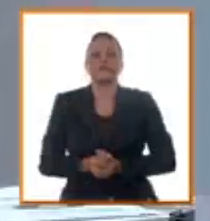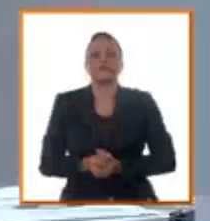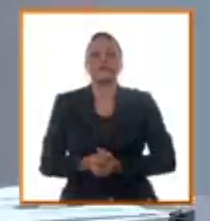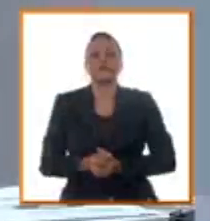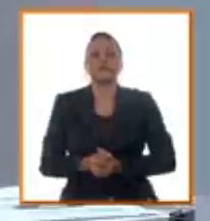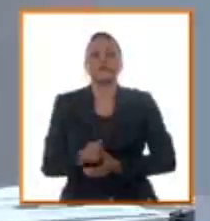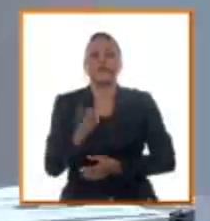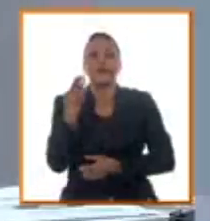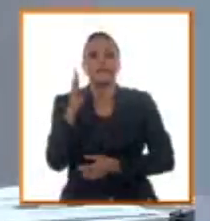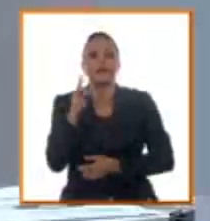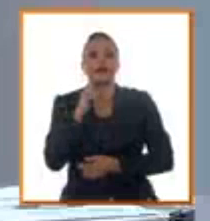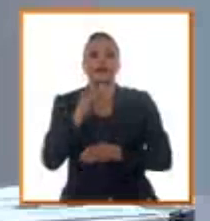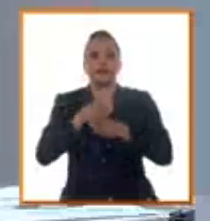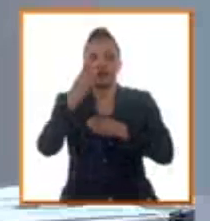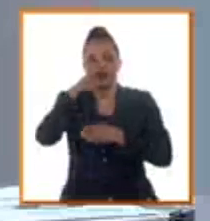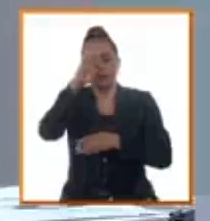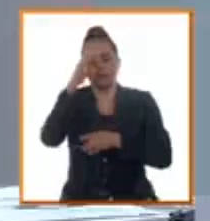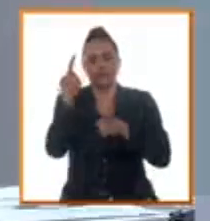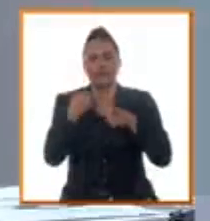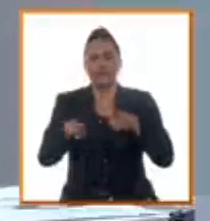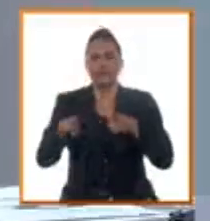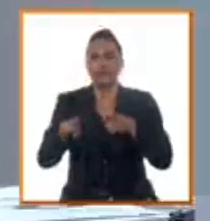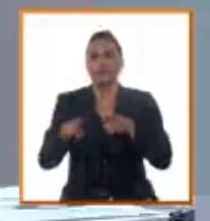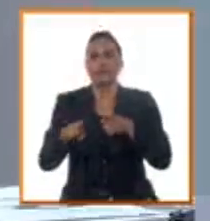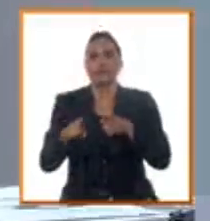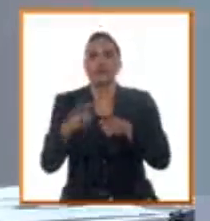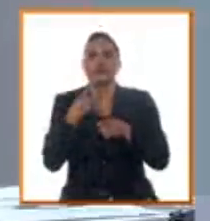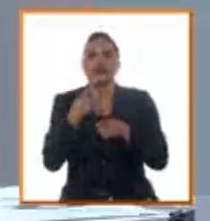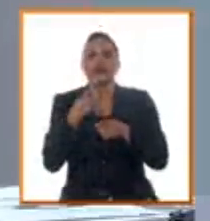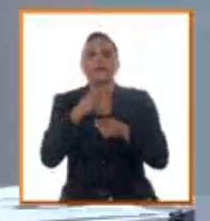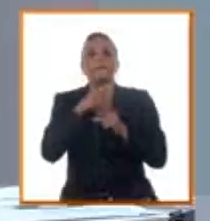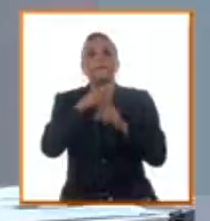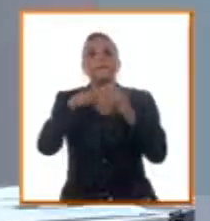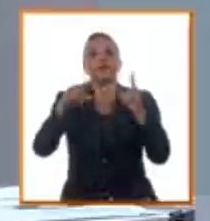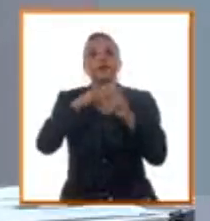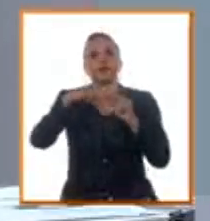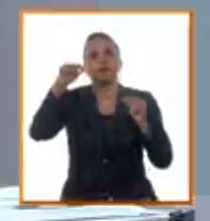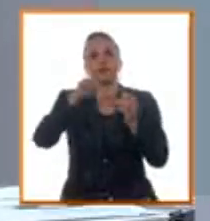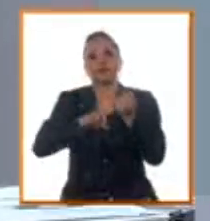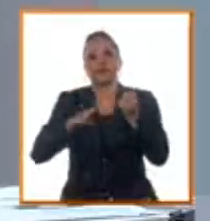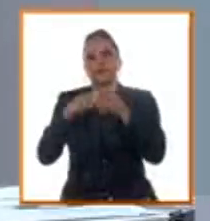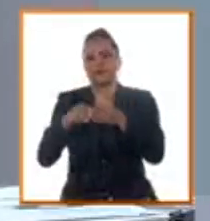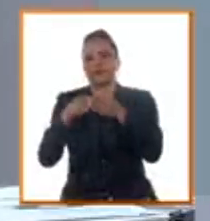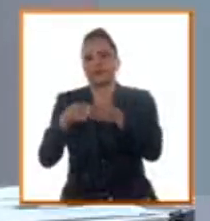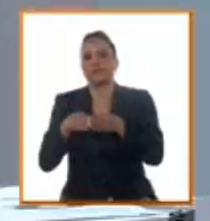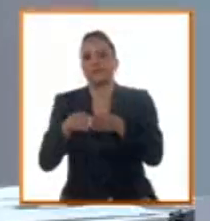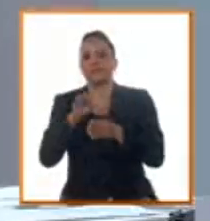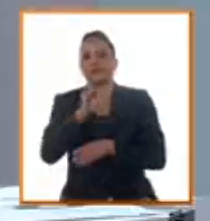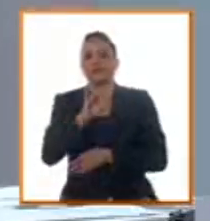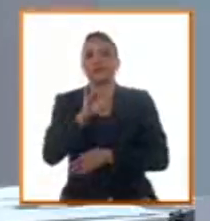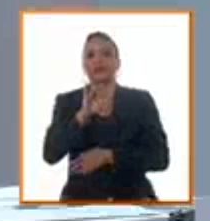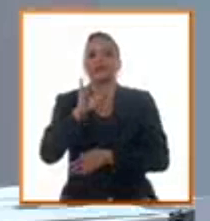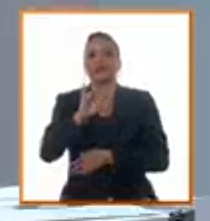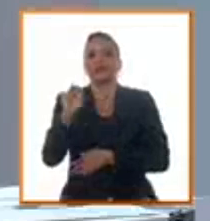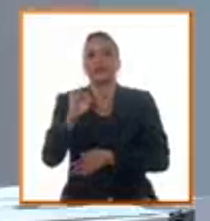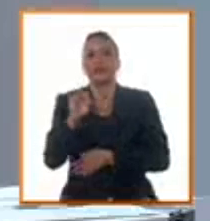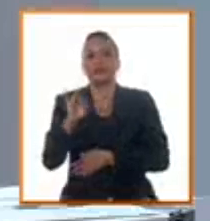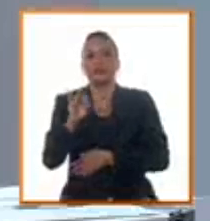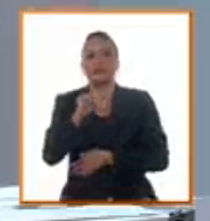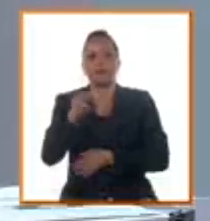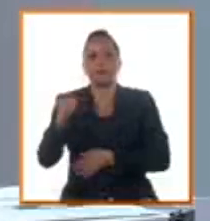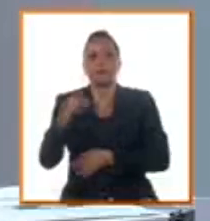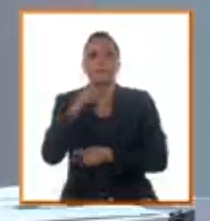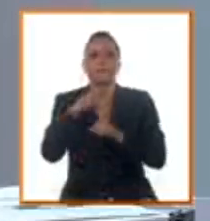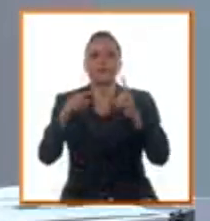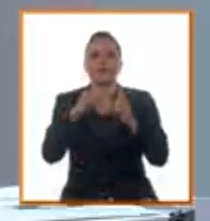Cuba, 753 milímetros en la derivadora Vicana, en Medialuna, en Granma, 717 milímetros en el embalse Vicana, igual en Medialuna,